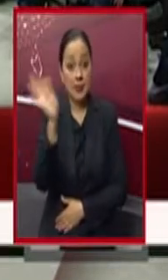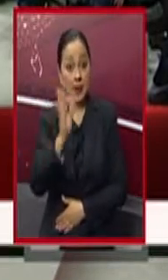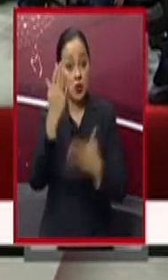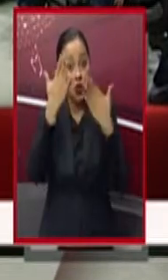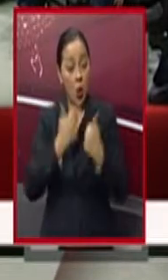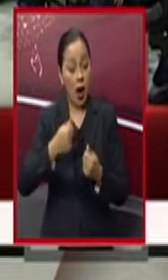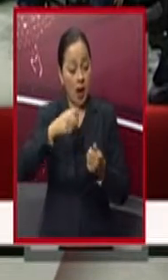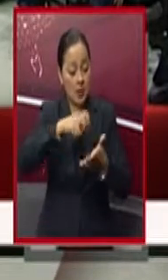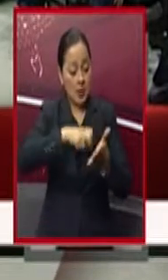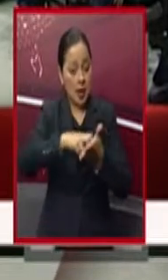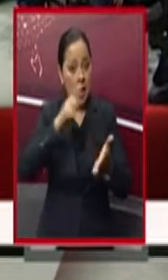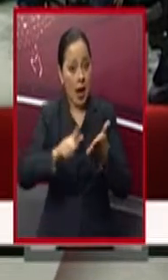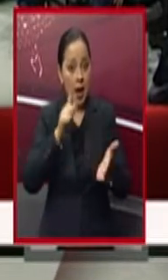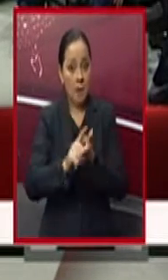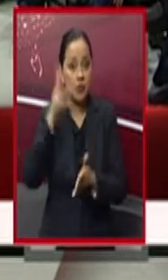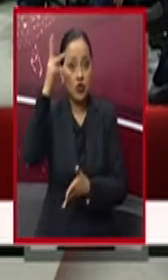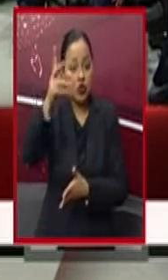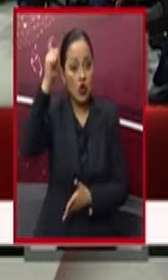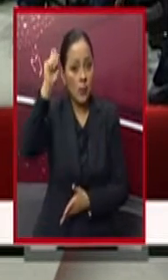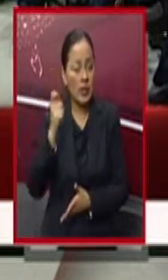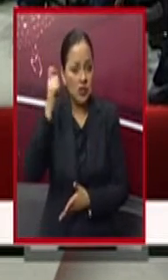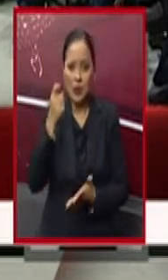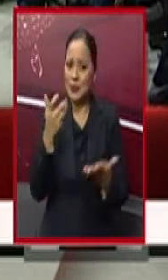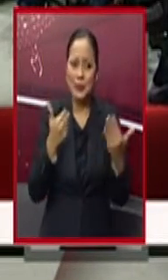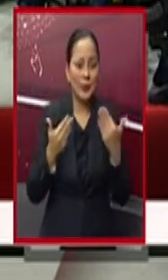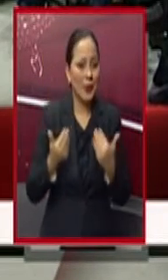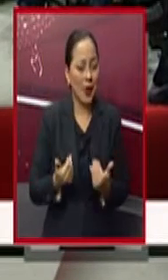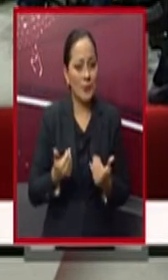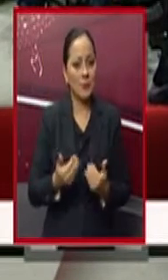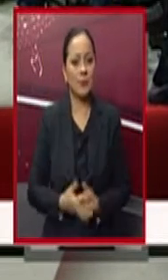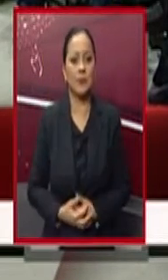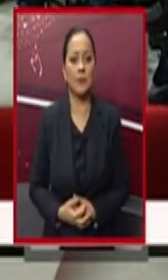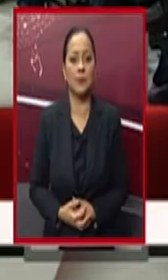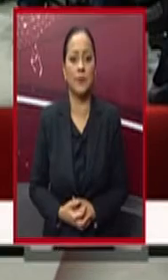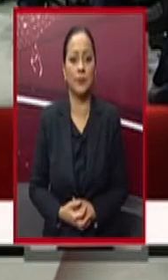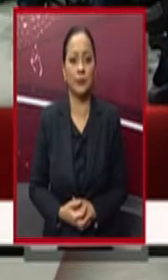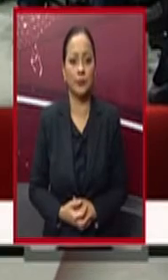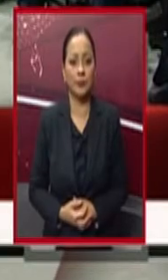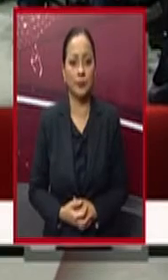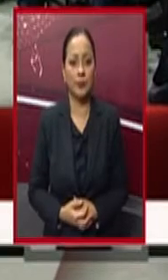pensiones no hay futuro para las finanzas públicas.